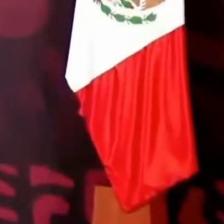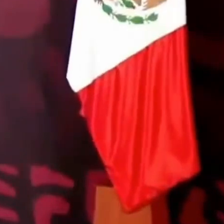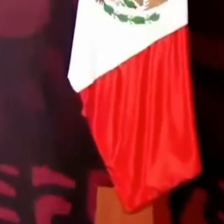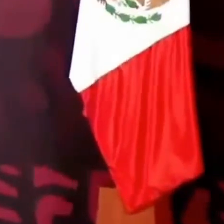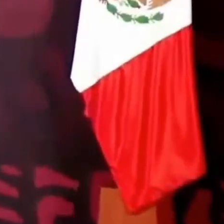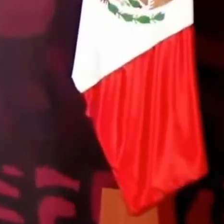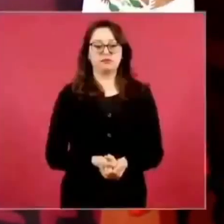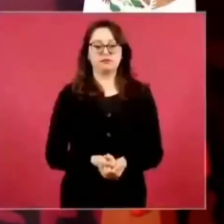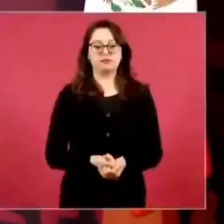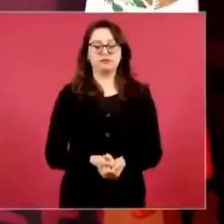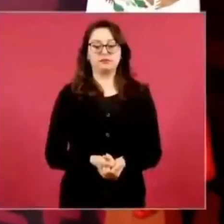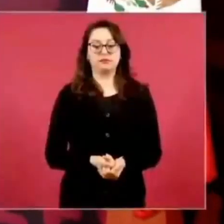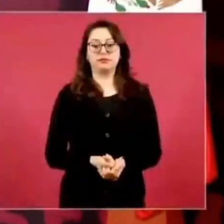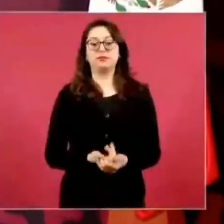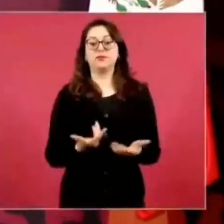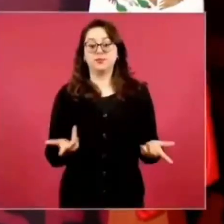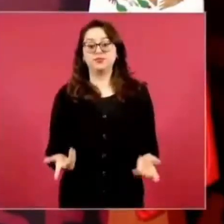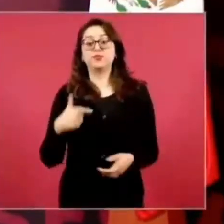Pero